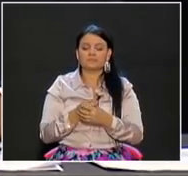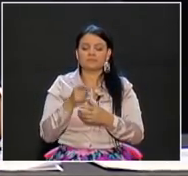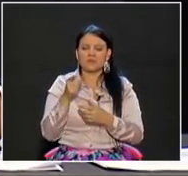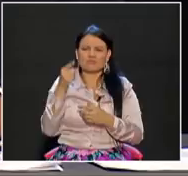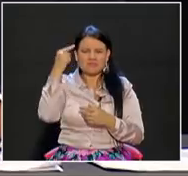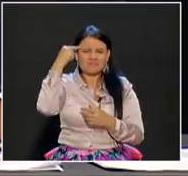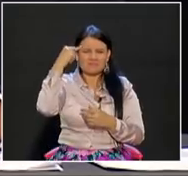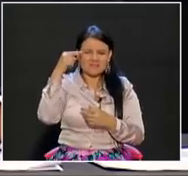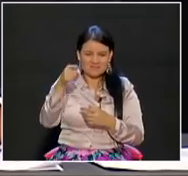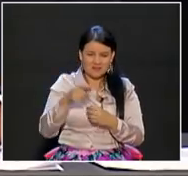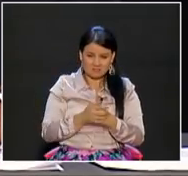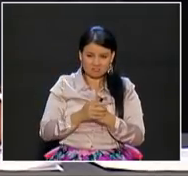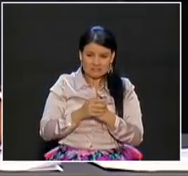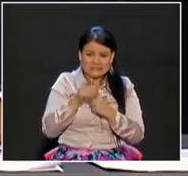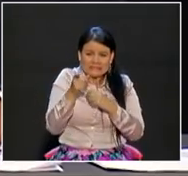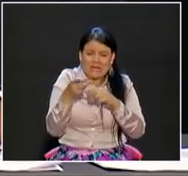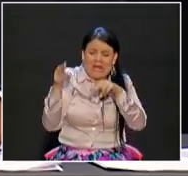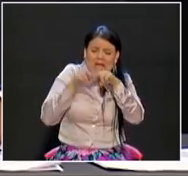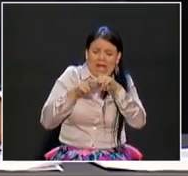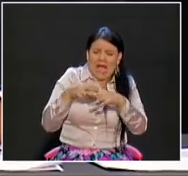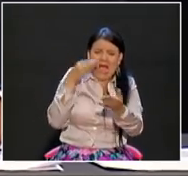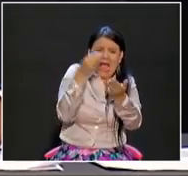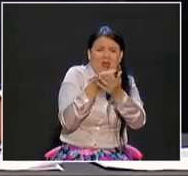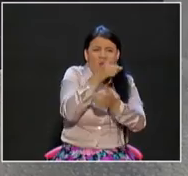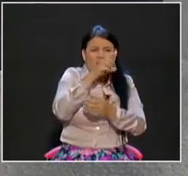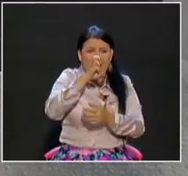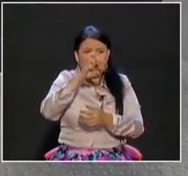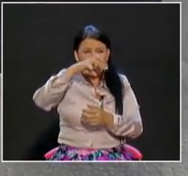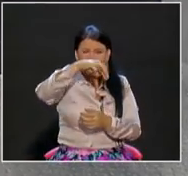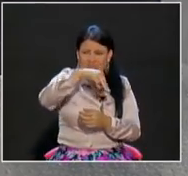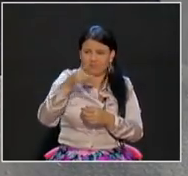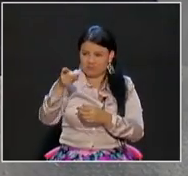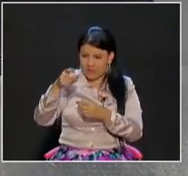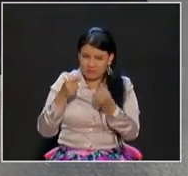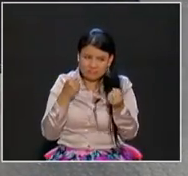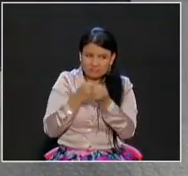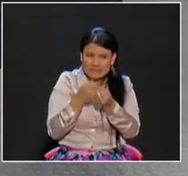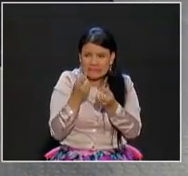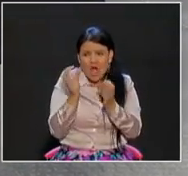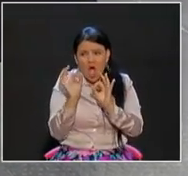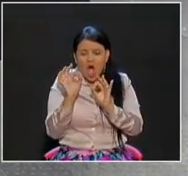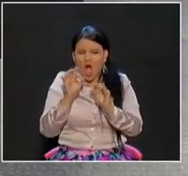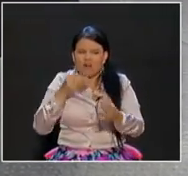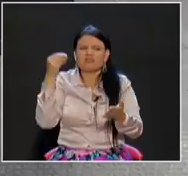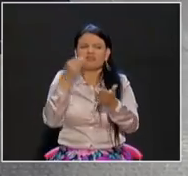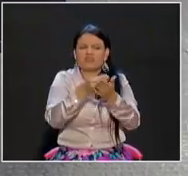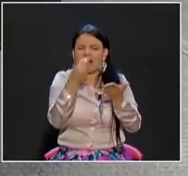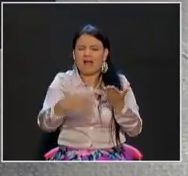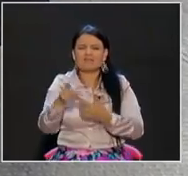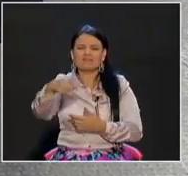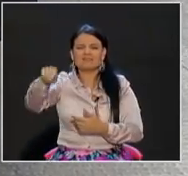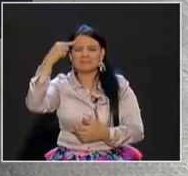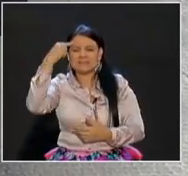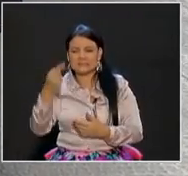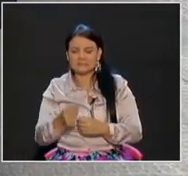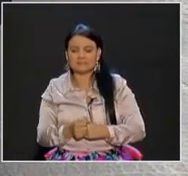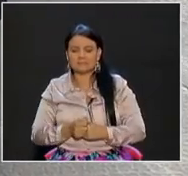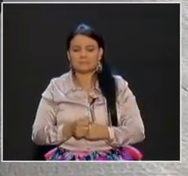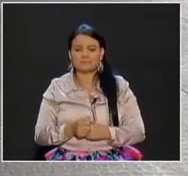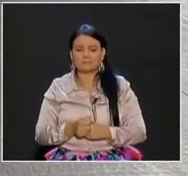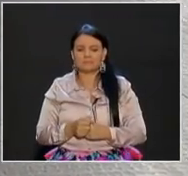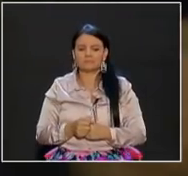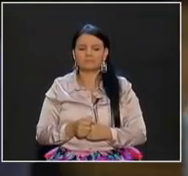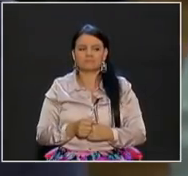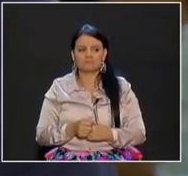usted seguiría cobrando sus montos miren yo creo que el manejo que le da el gobernador a la relación con el